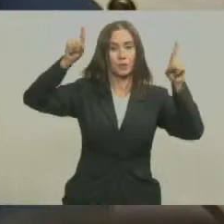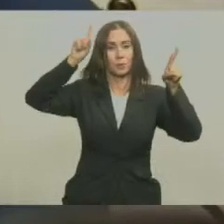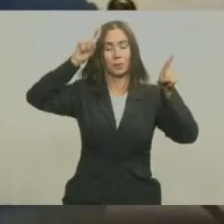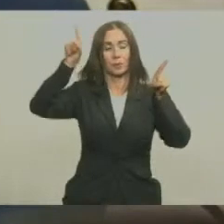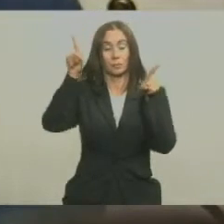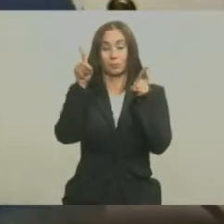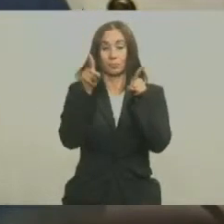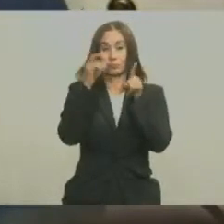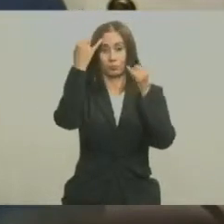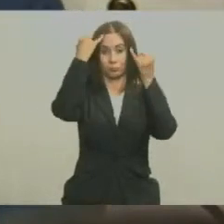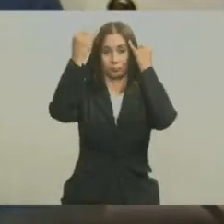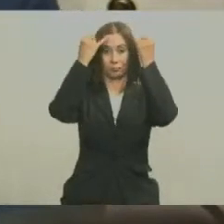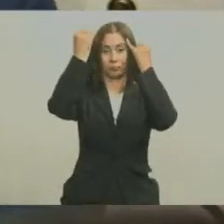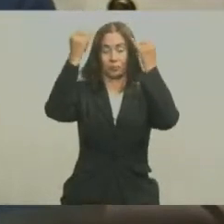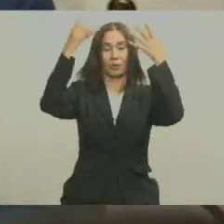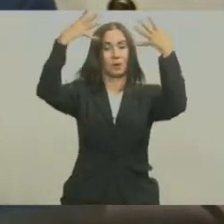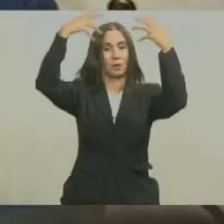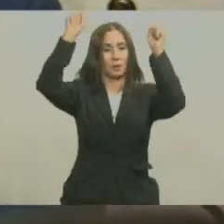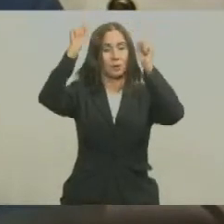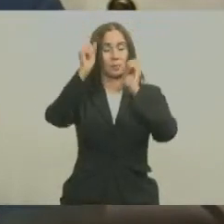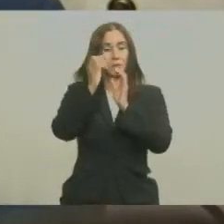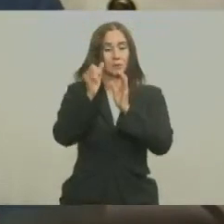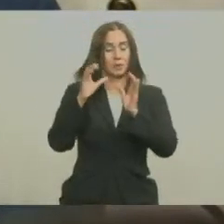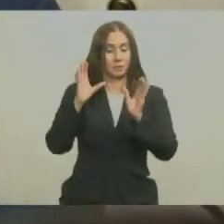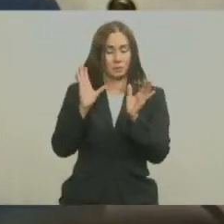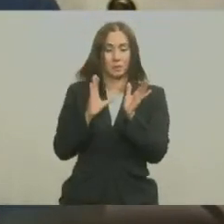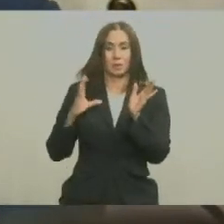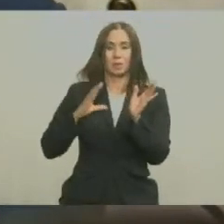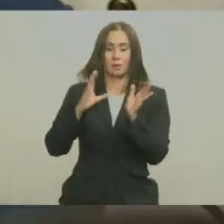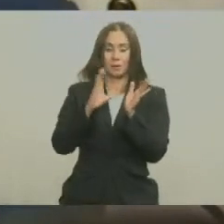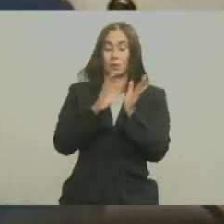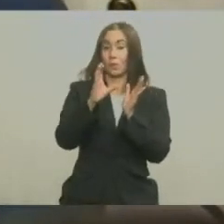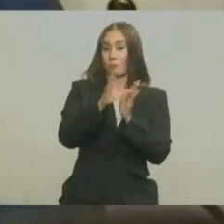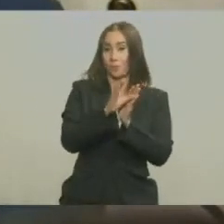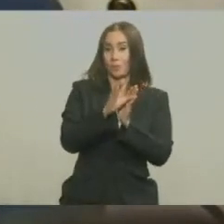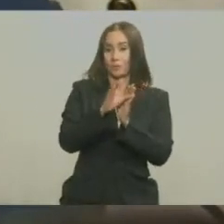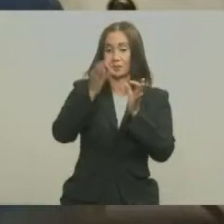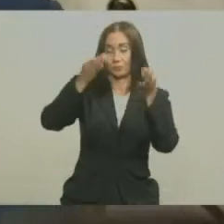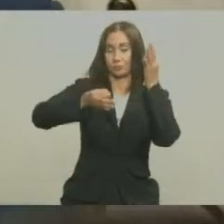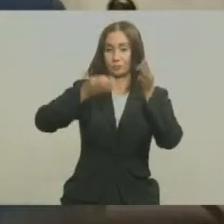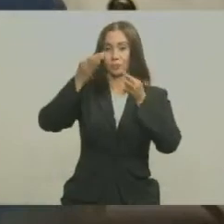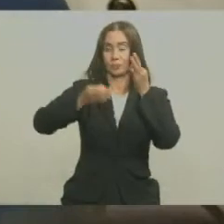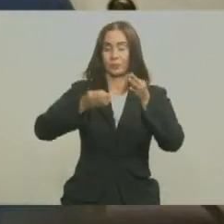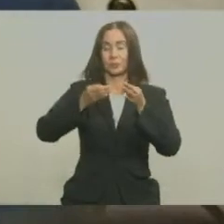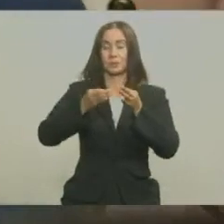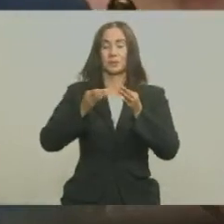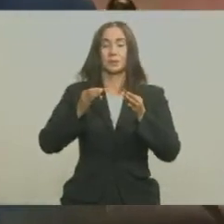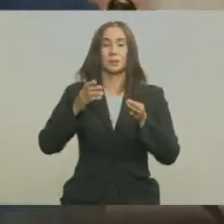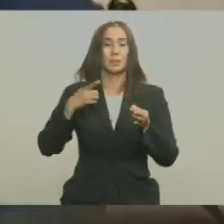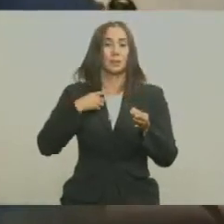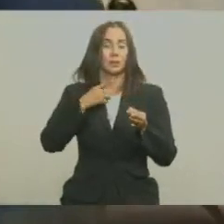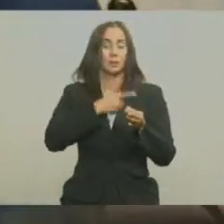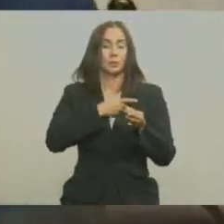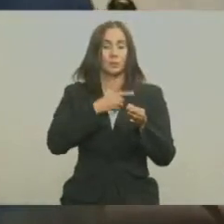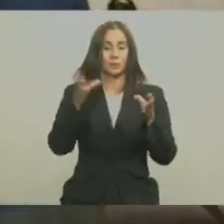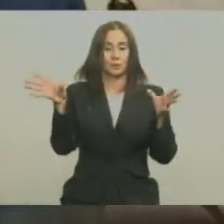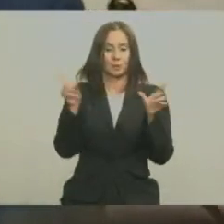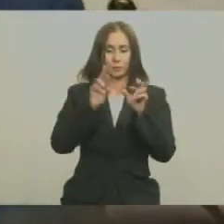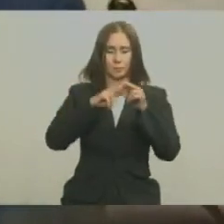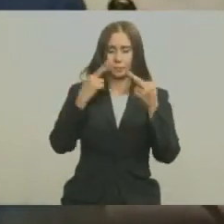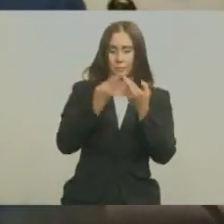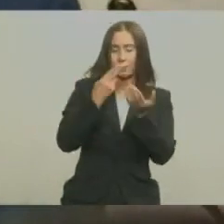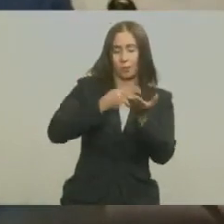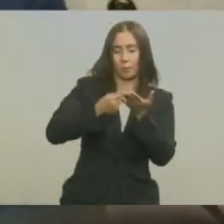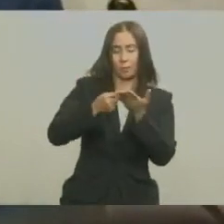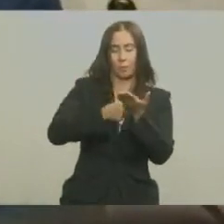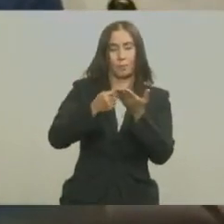bajo la presidencia de la Comisión de Justicia de la Cámara de Diputados, la aprobación por parte de